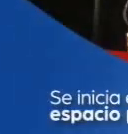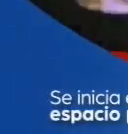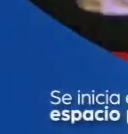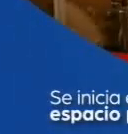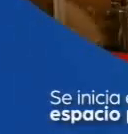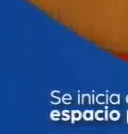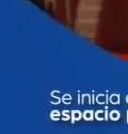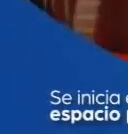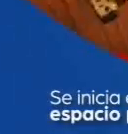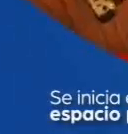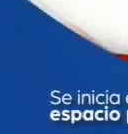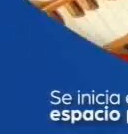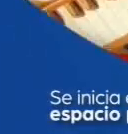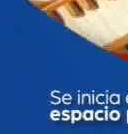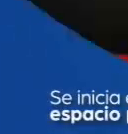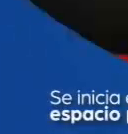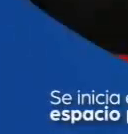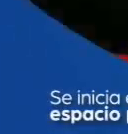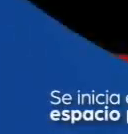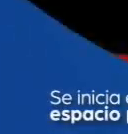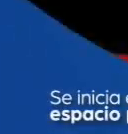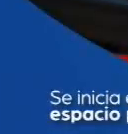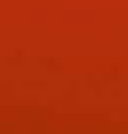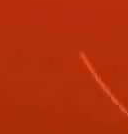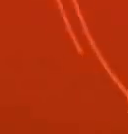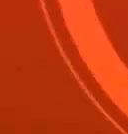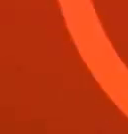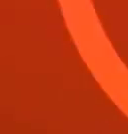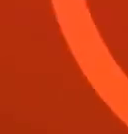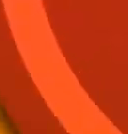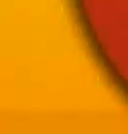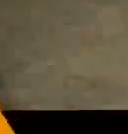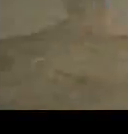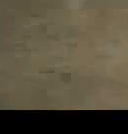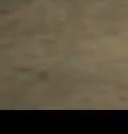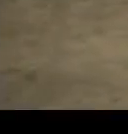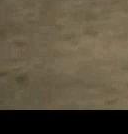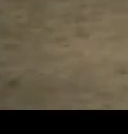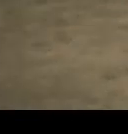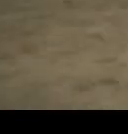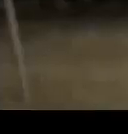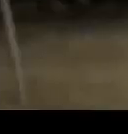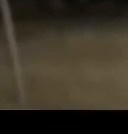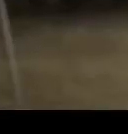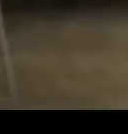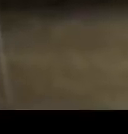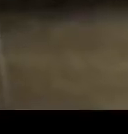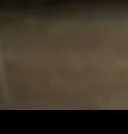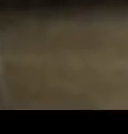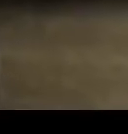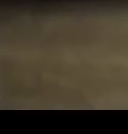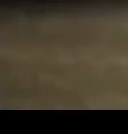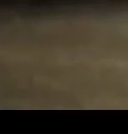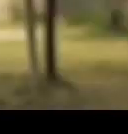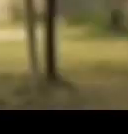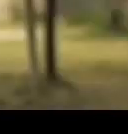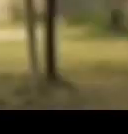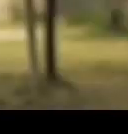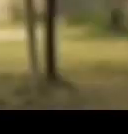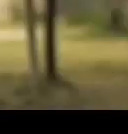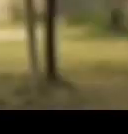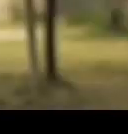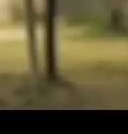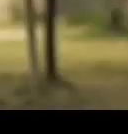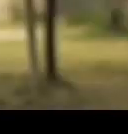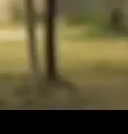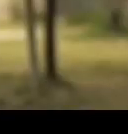Si quieres comer igual, mañana, ¿por qué no me lo dijiste? Desde aquí